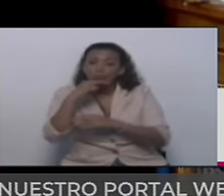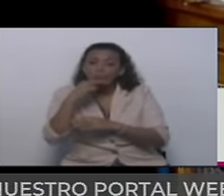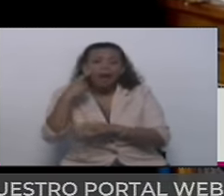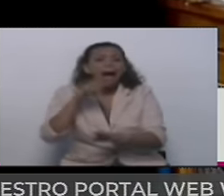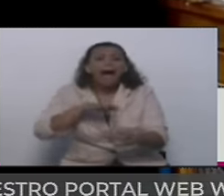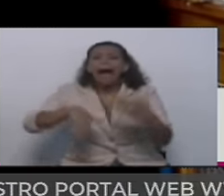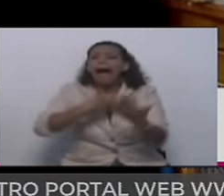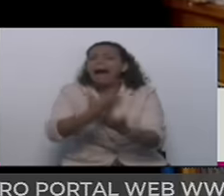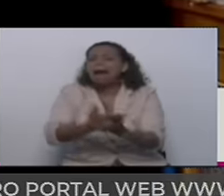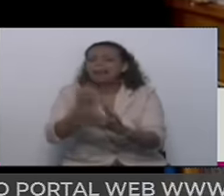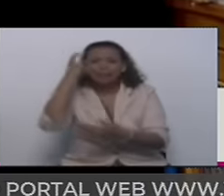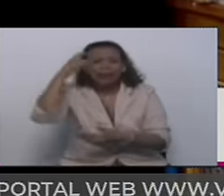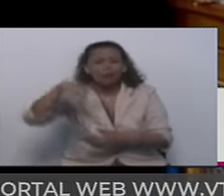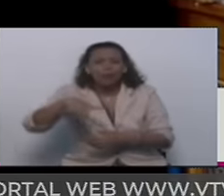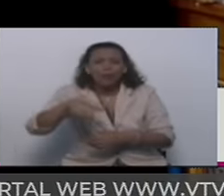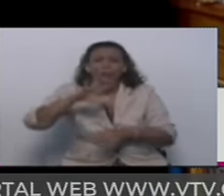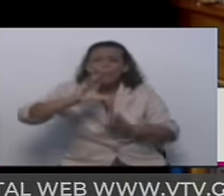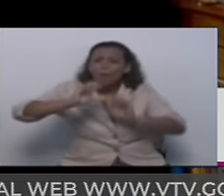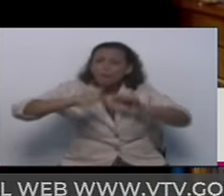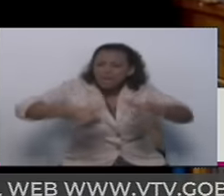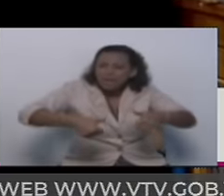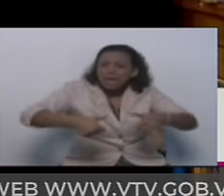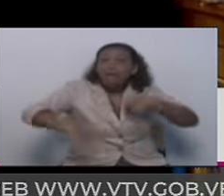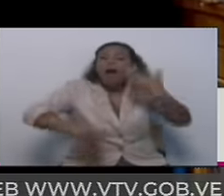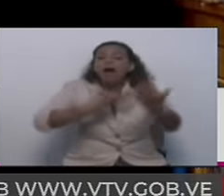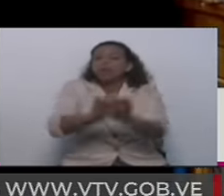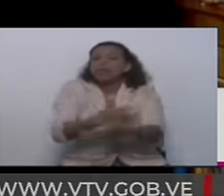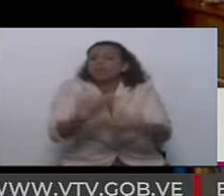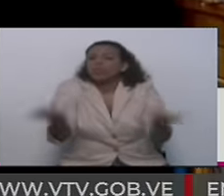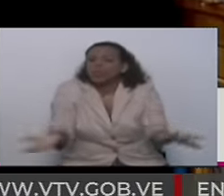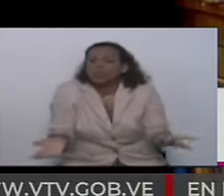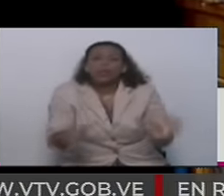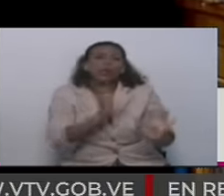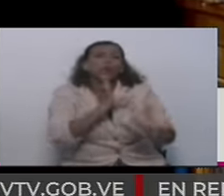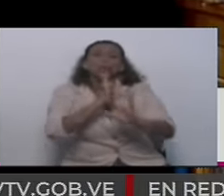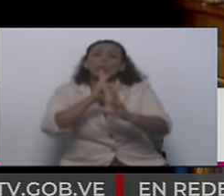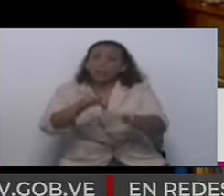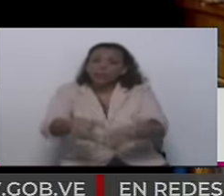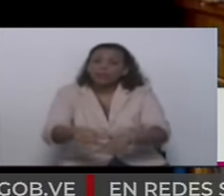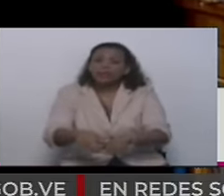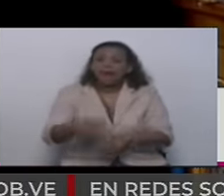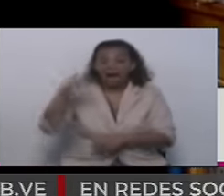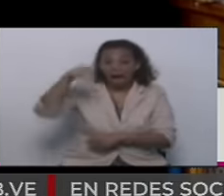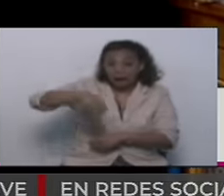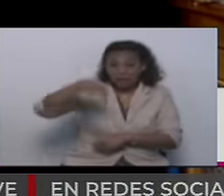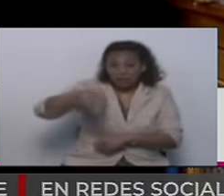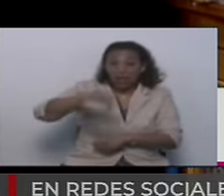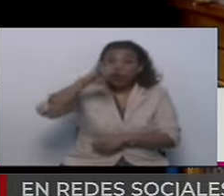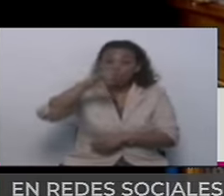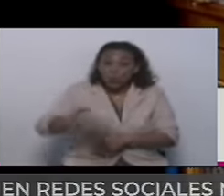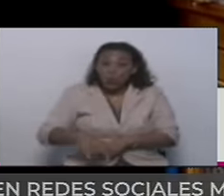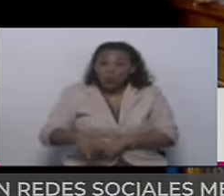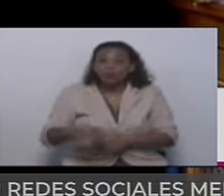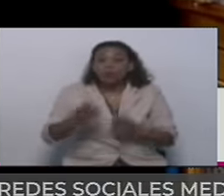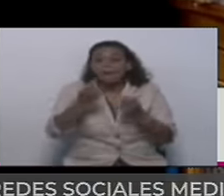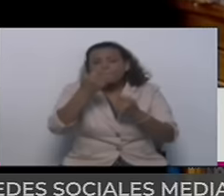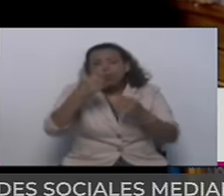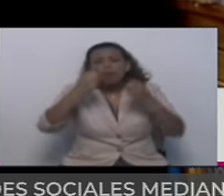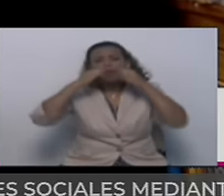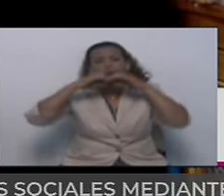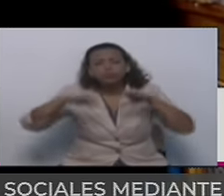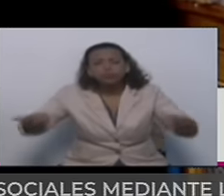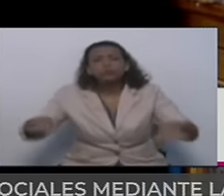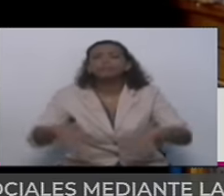llegado? ¿De dónde crecimos? ¿Dónde arrancamos y a dónde estamos? Pero cuéntale a la gente, porque este programa ha tenido poca difusión.